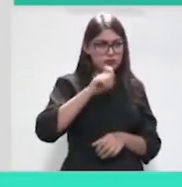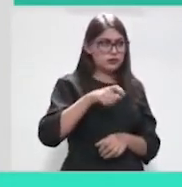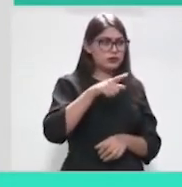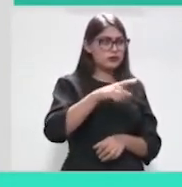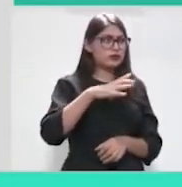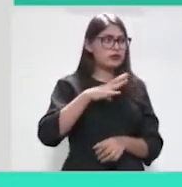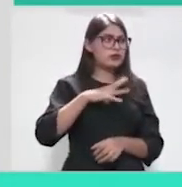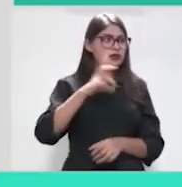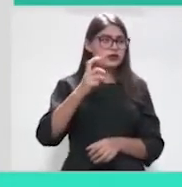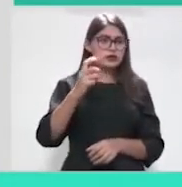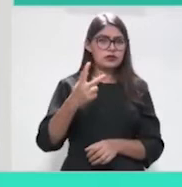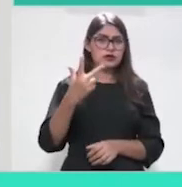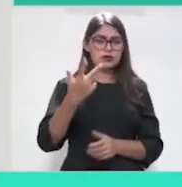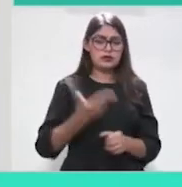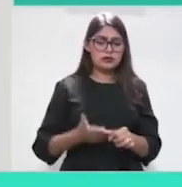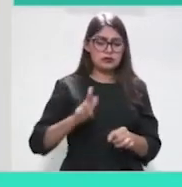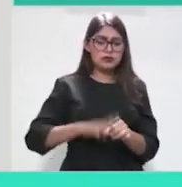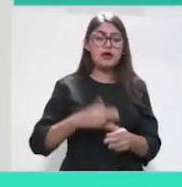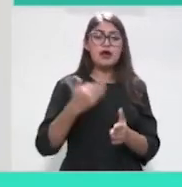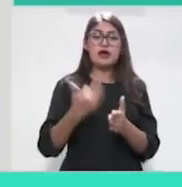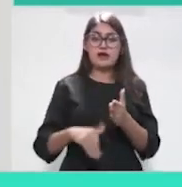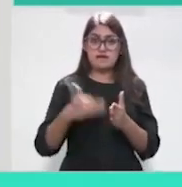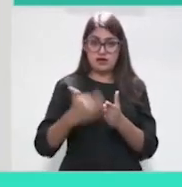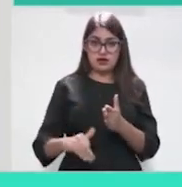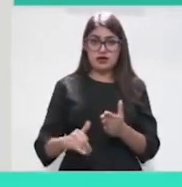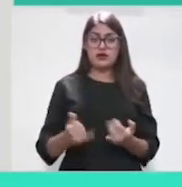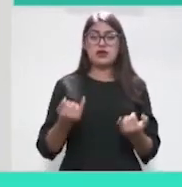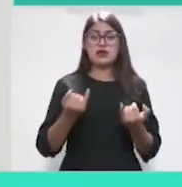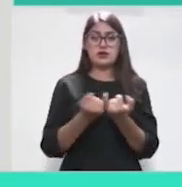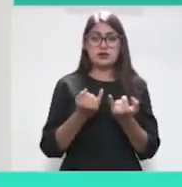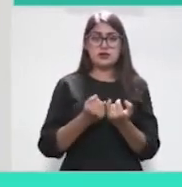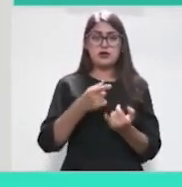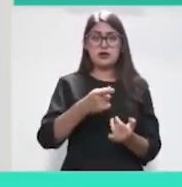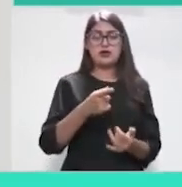conformidad con los 38 hospitales faltantes, así como